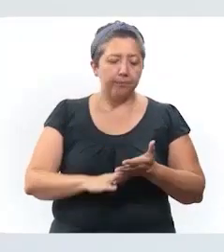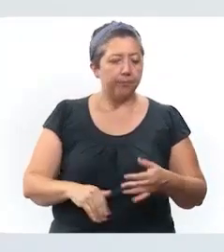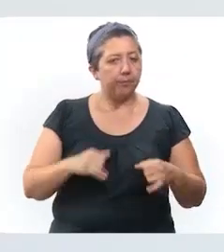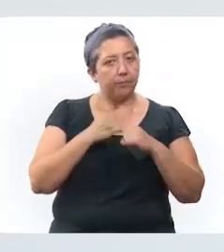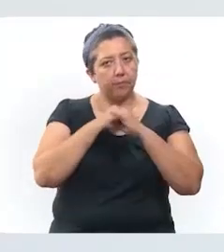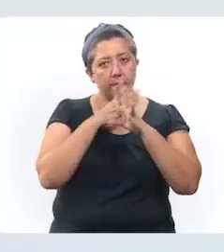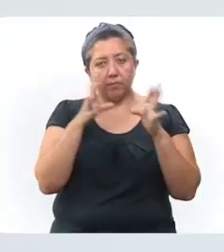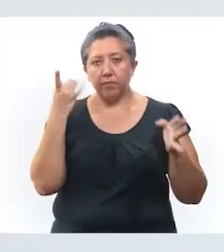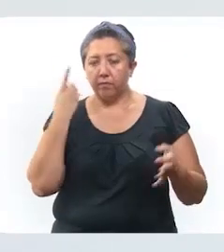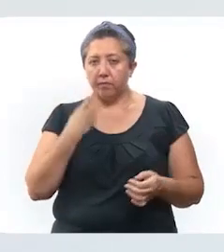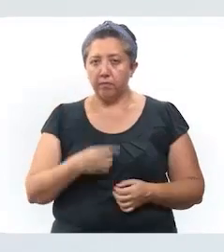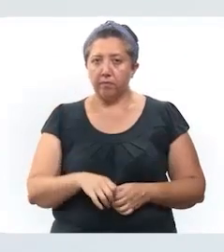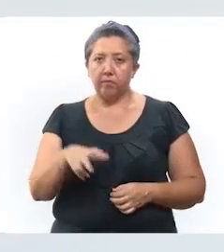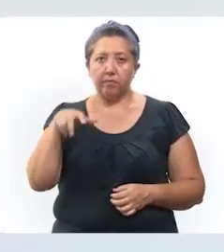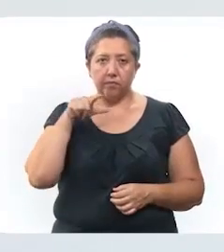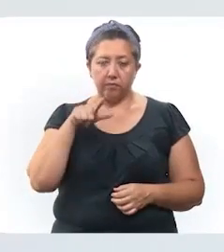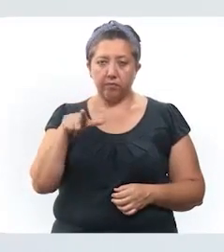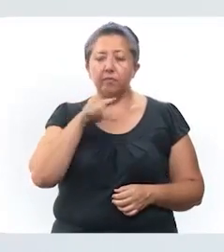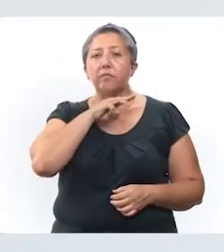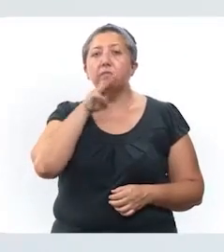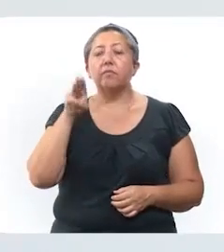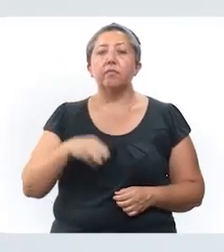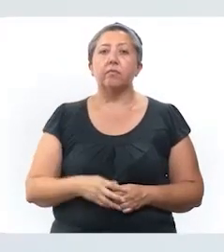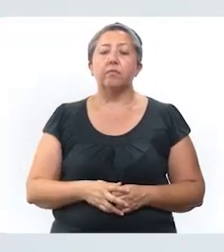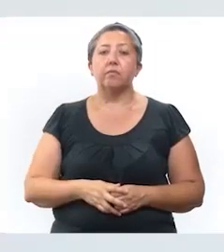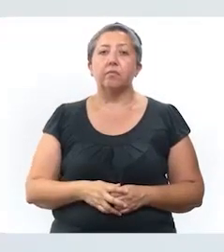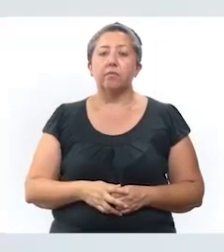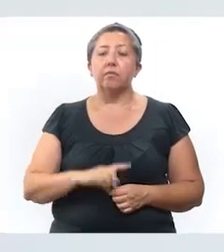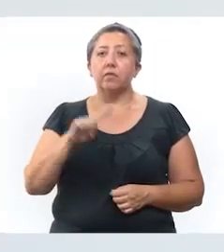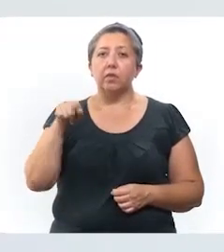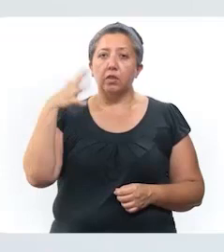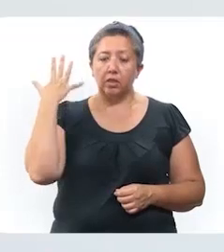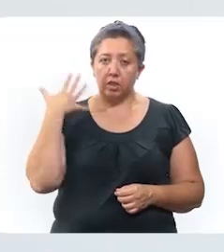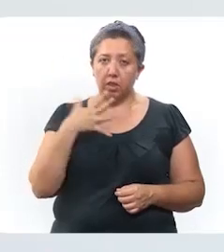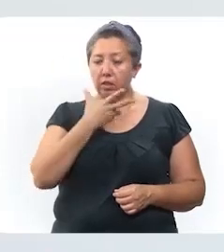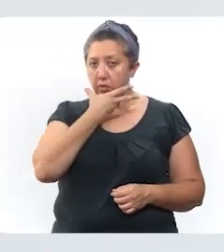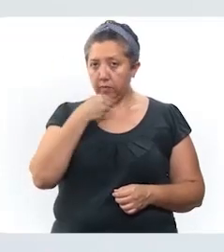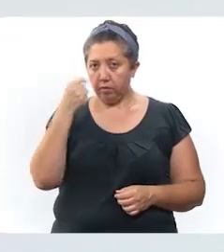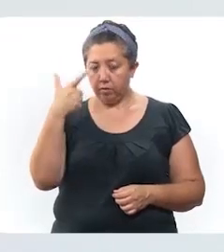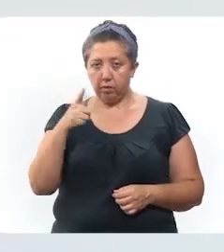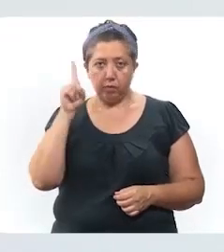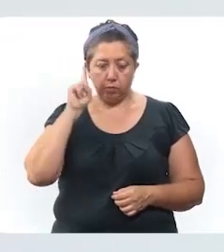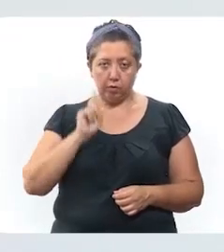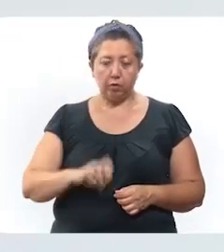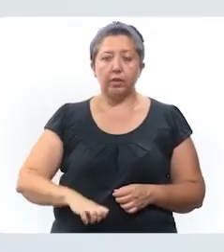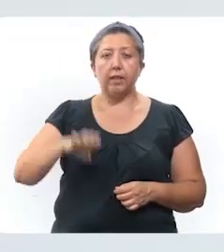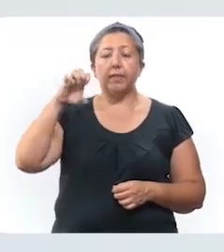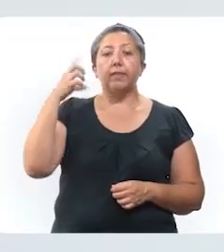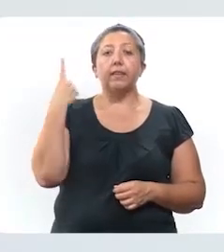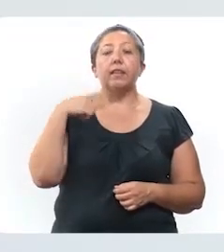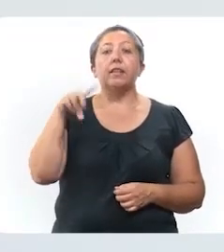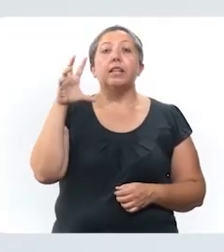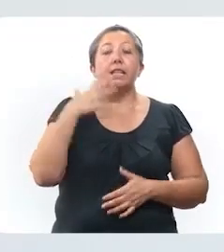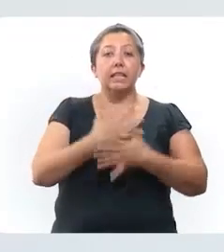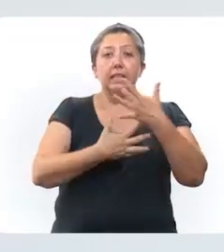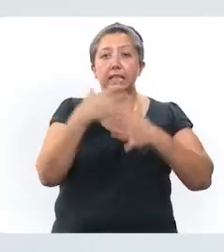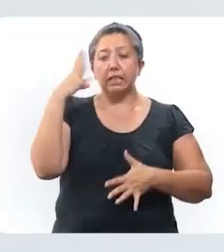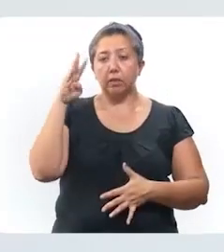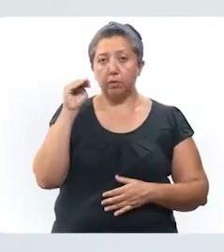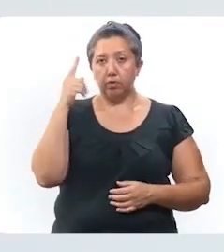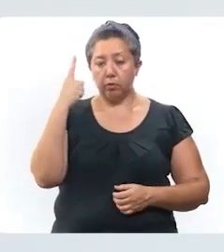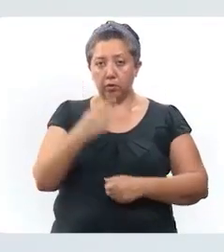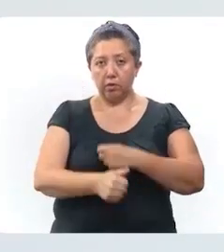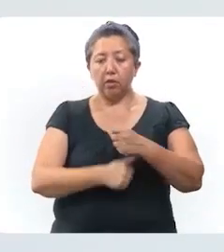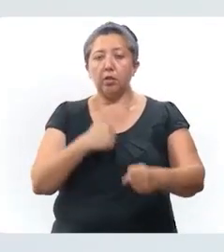Lamentablemente en este parte médico informamos de 17 fallecimientos. Son 10 hombres y 7 mujeres, de un rango de edad de 15 a